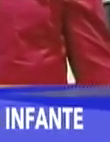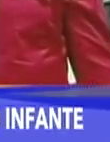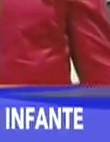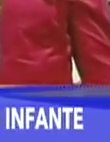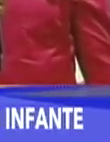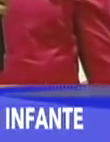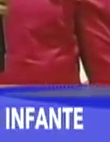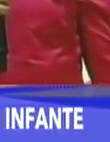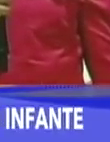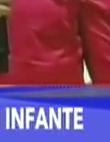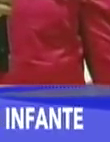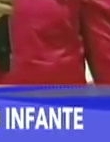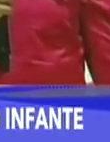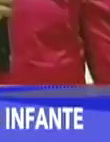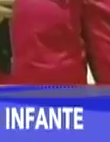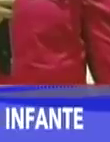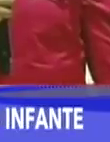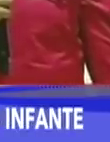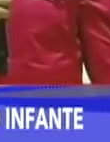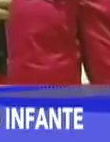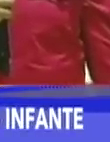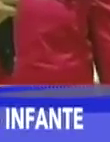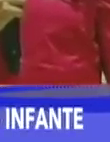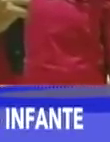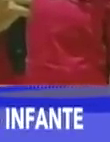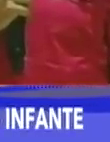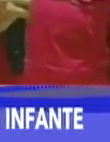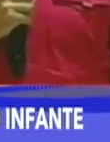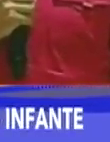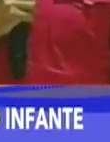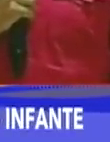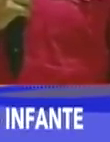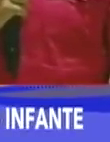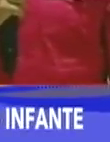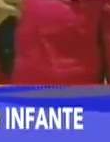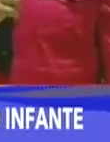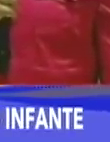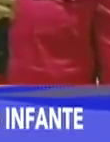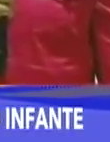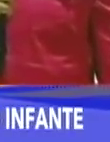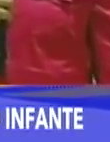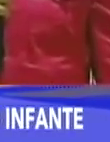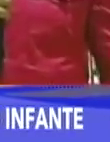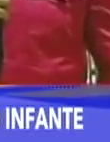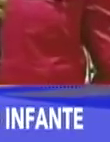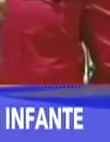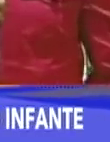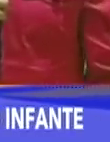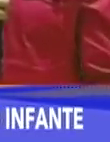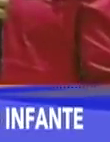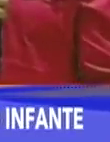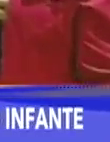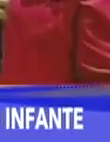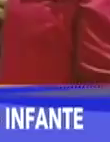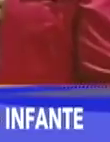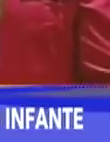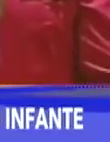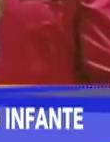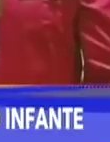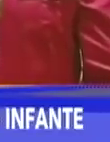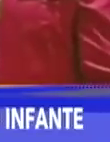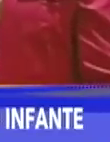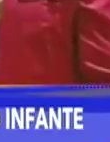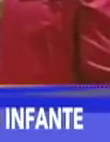al sur, al Guárico, al Valle de la Pascua. En un momentico, si agarráramos un helicóptero, estamos en 15 minutos contigo allá.